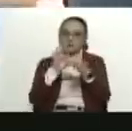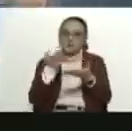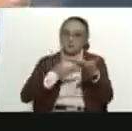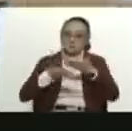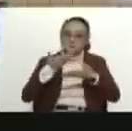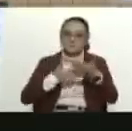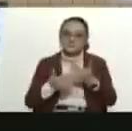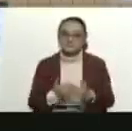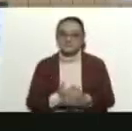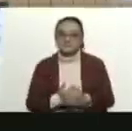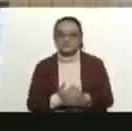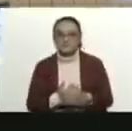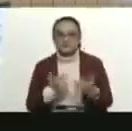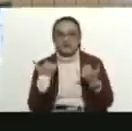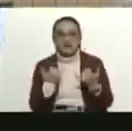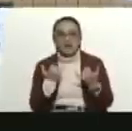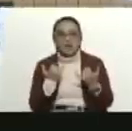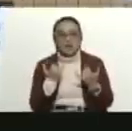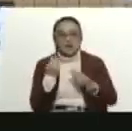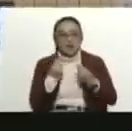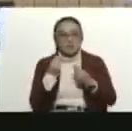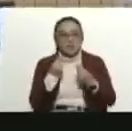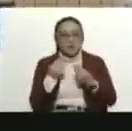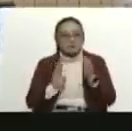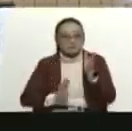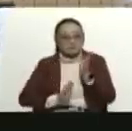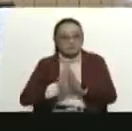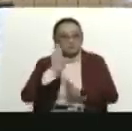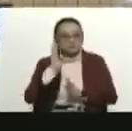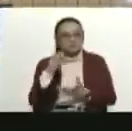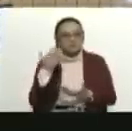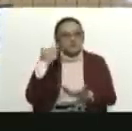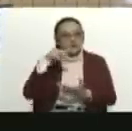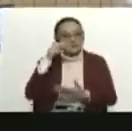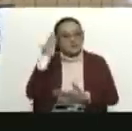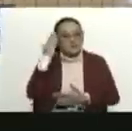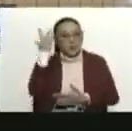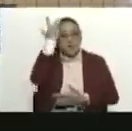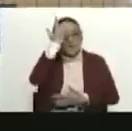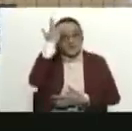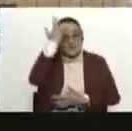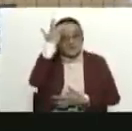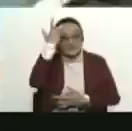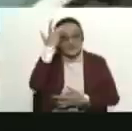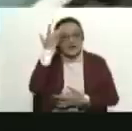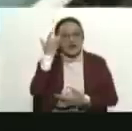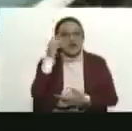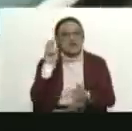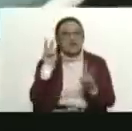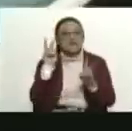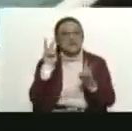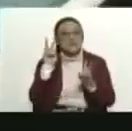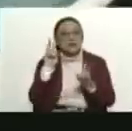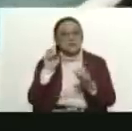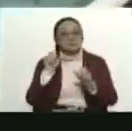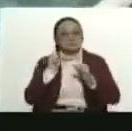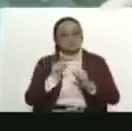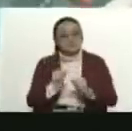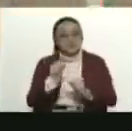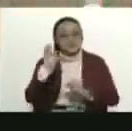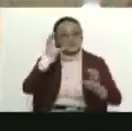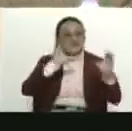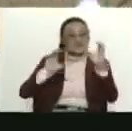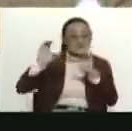Hemos querido justamente ver el desarrollo que sabemos que tiene India como potencia científica y tecnológica. Venezuela